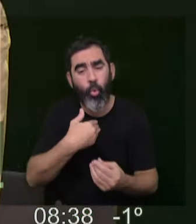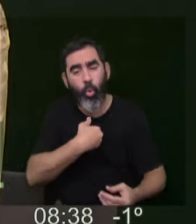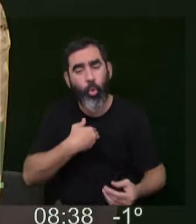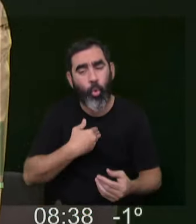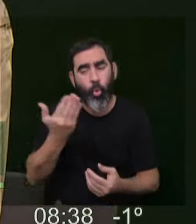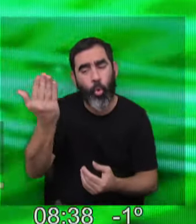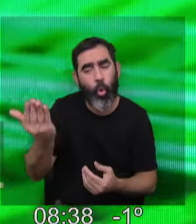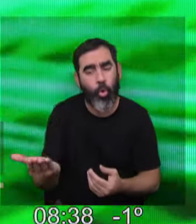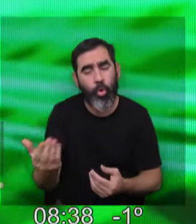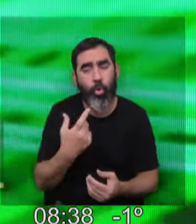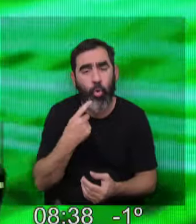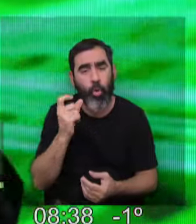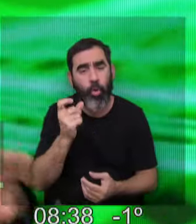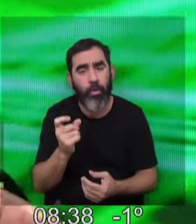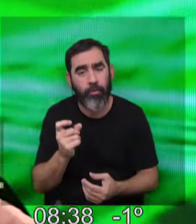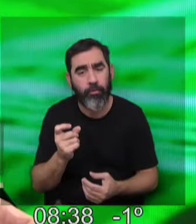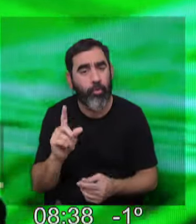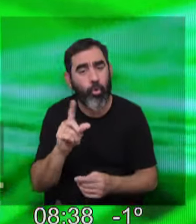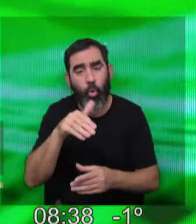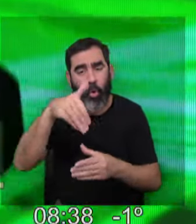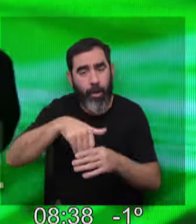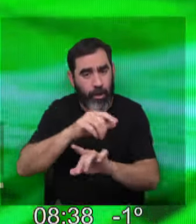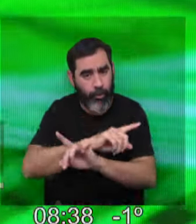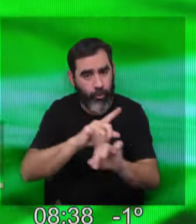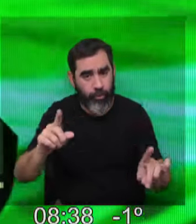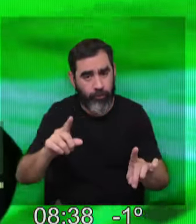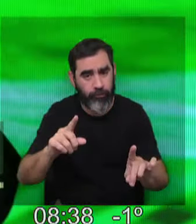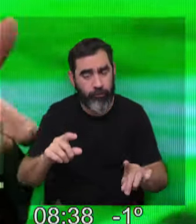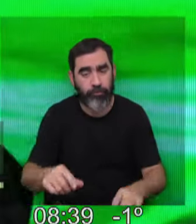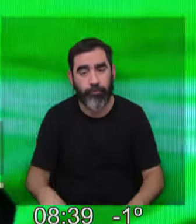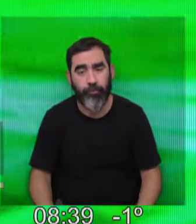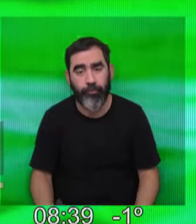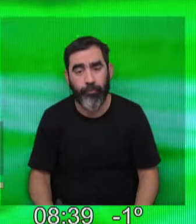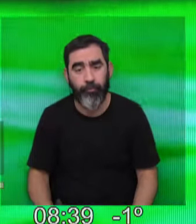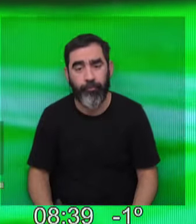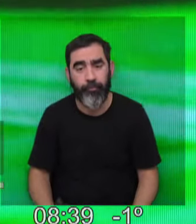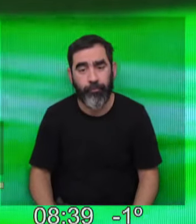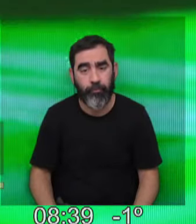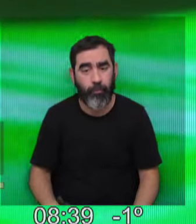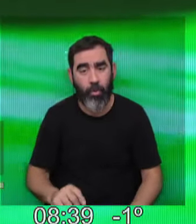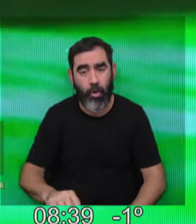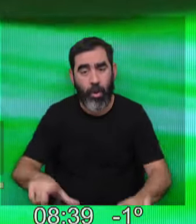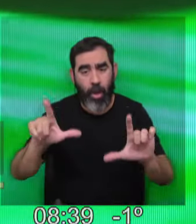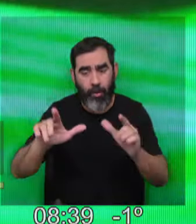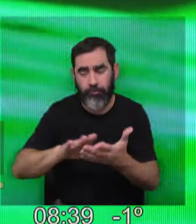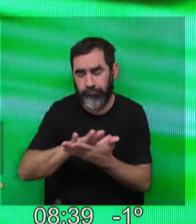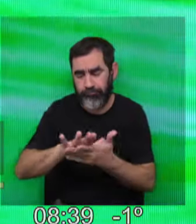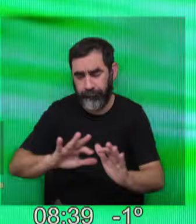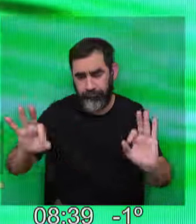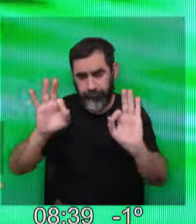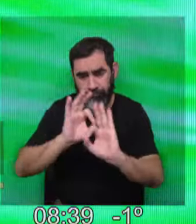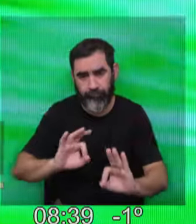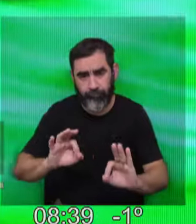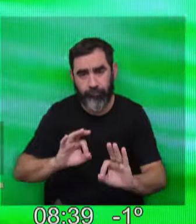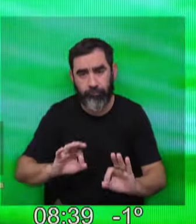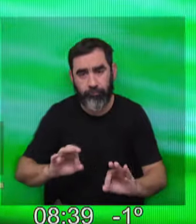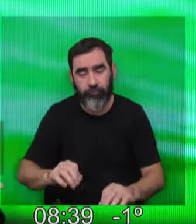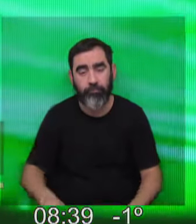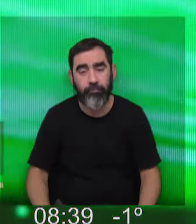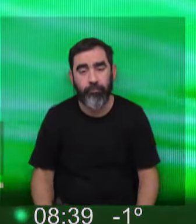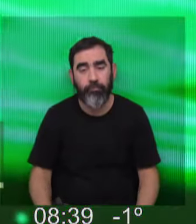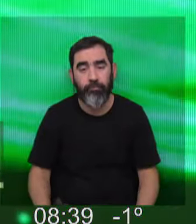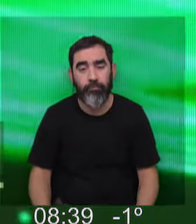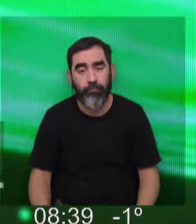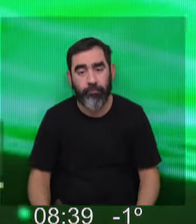va a ser su papel? Bueno, no es un lugar electoral, en el sentido de que, al no ser candidato a nada, no voy a estar en esa